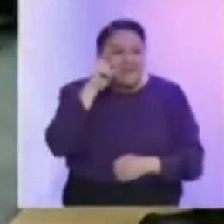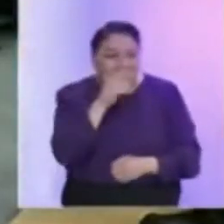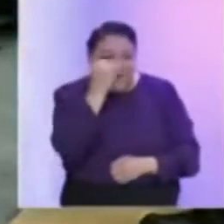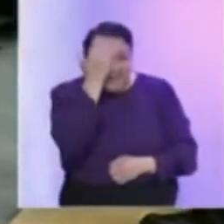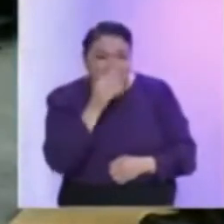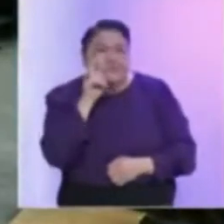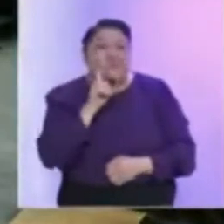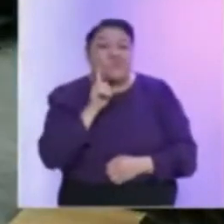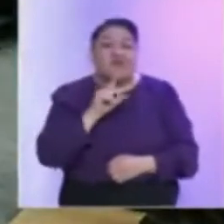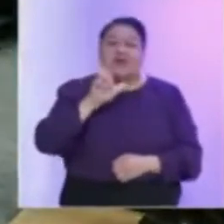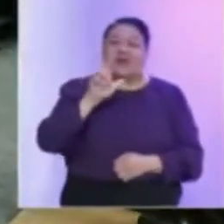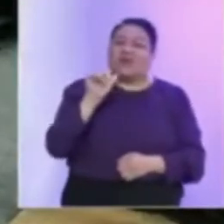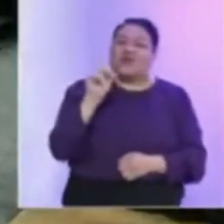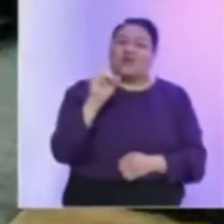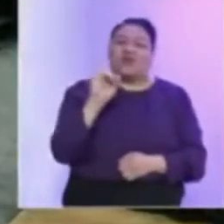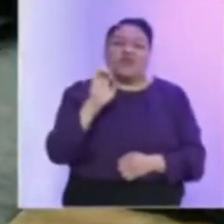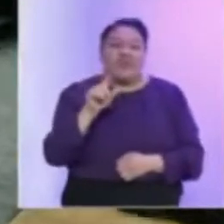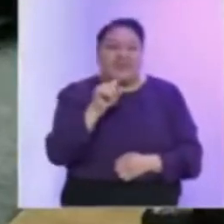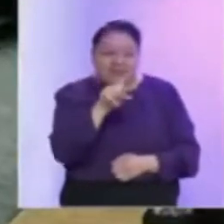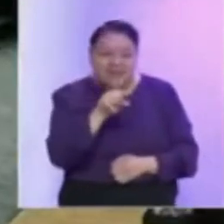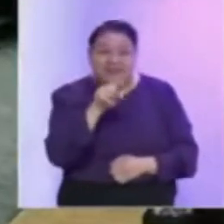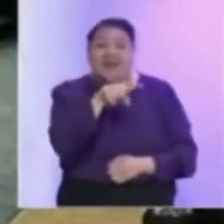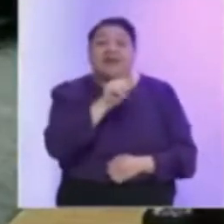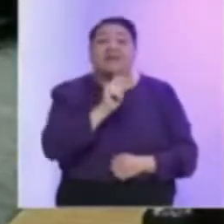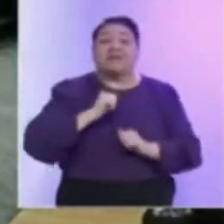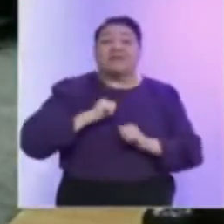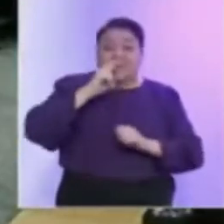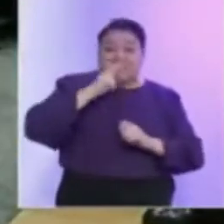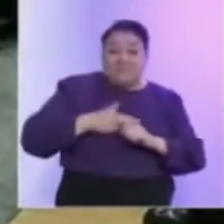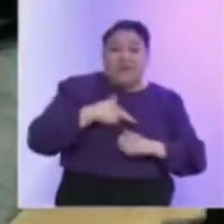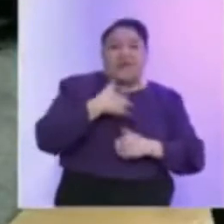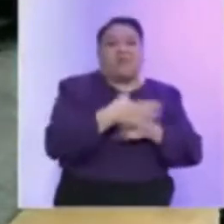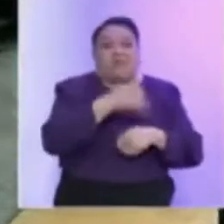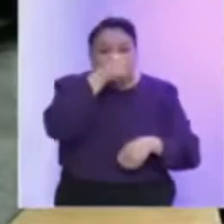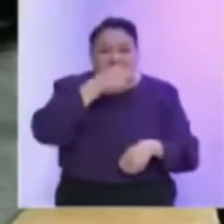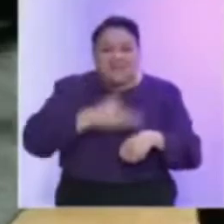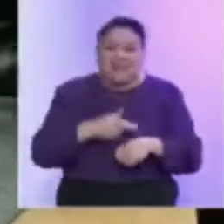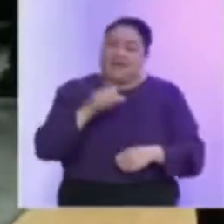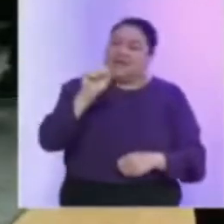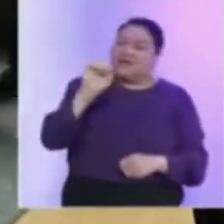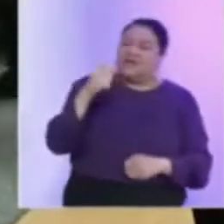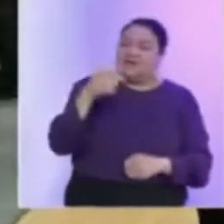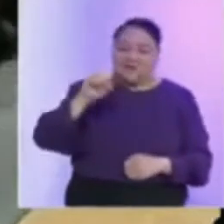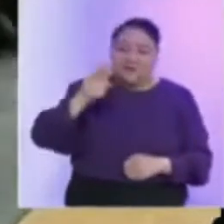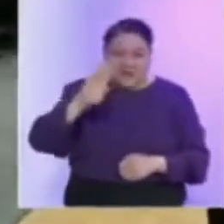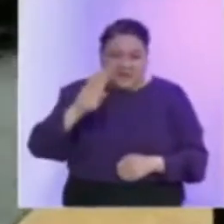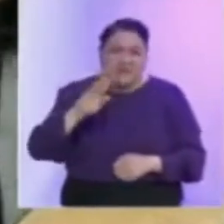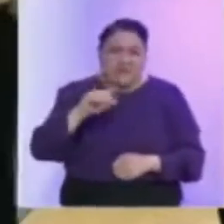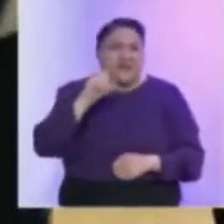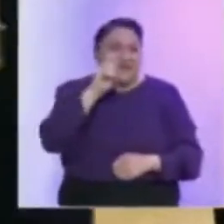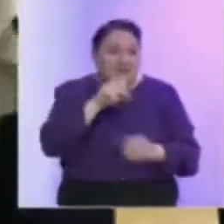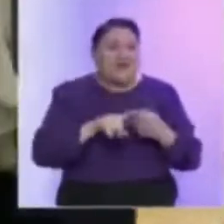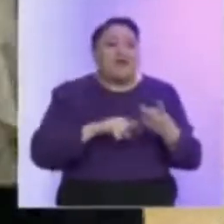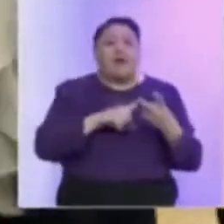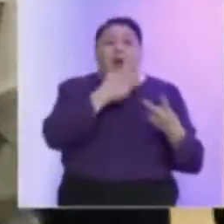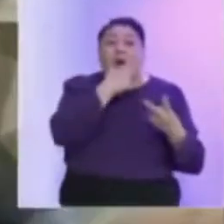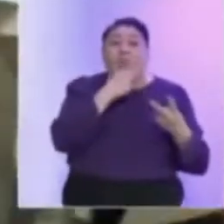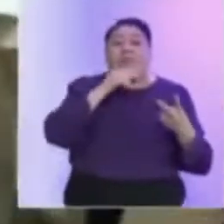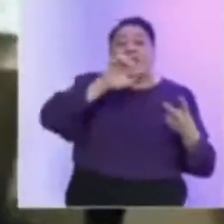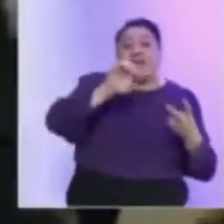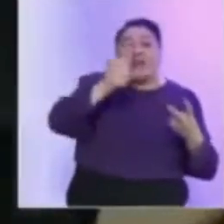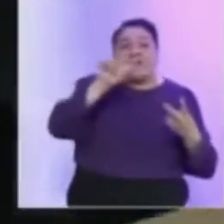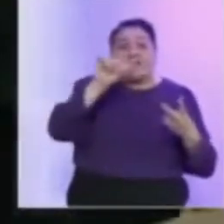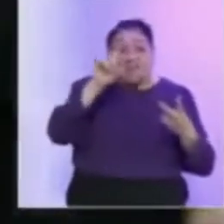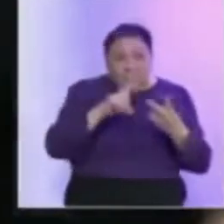a Rosa Isela Rodríguez, también, por ejemplo, que será la próxima secretaria de Gobernación en el gobierno de Claudia Sheinbaum. Ahí está Marcelo Ebrard,